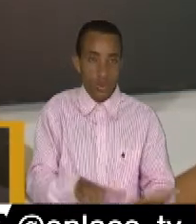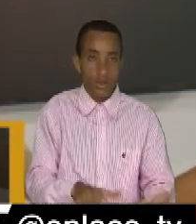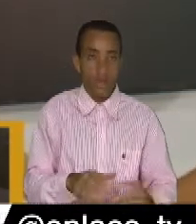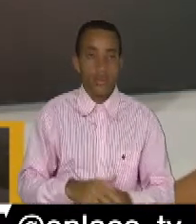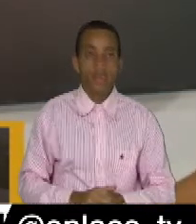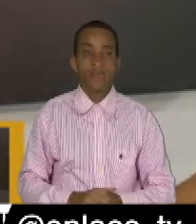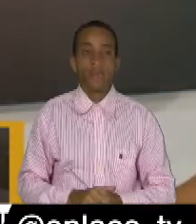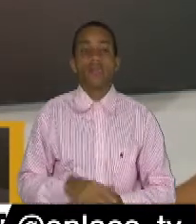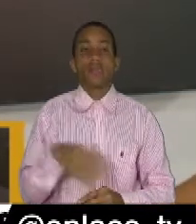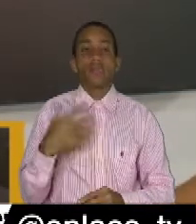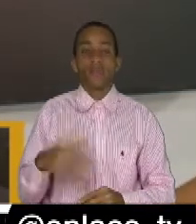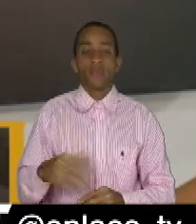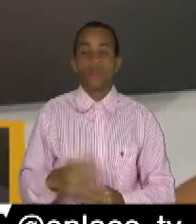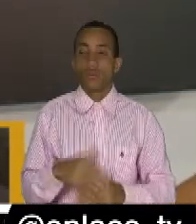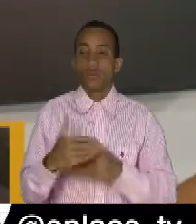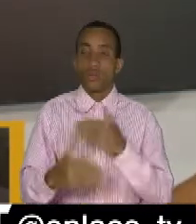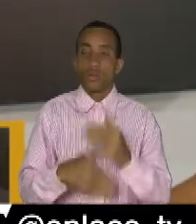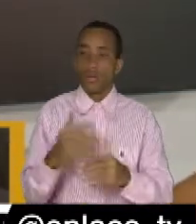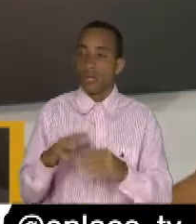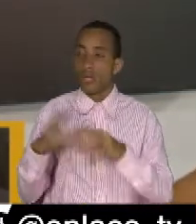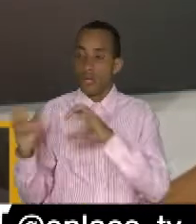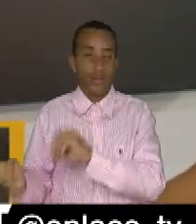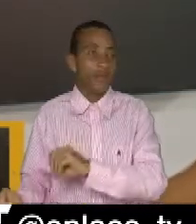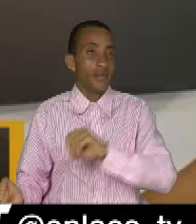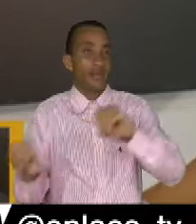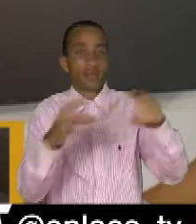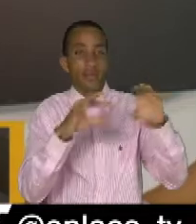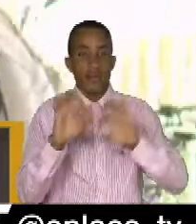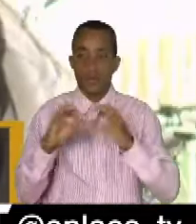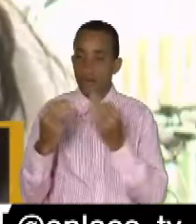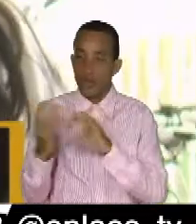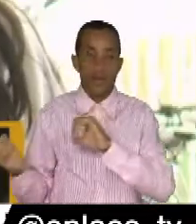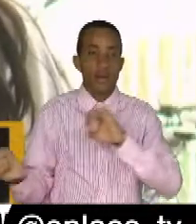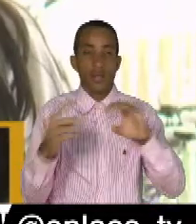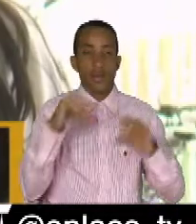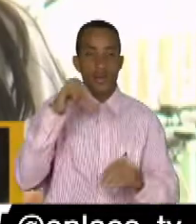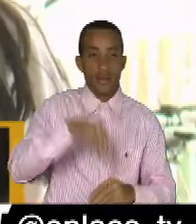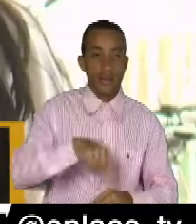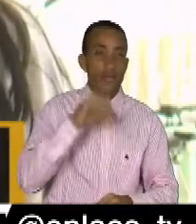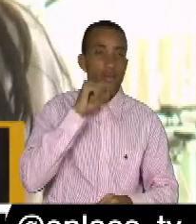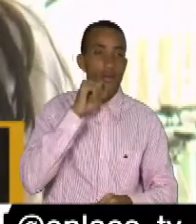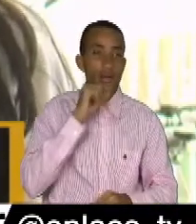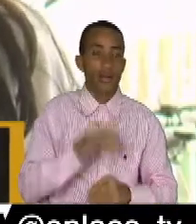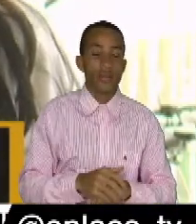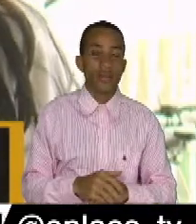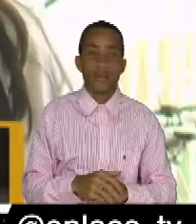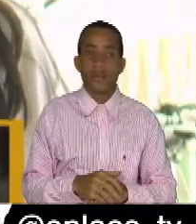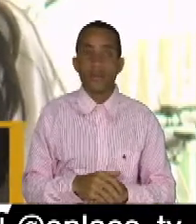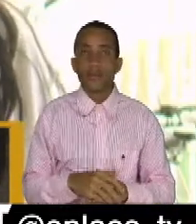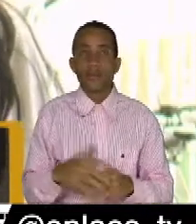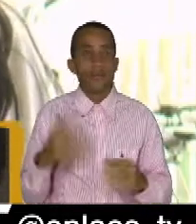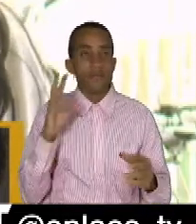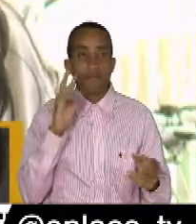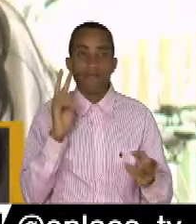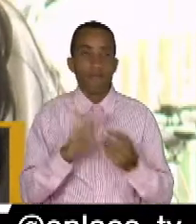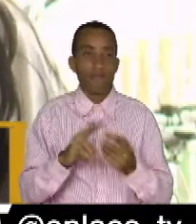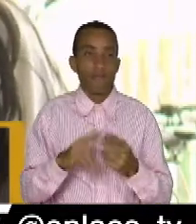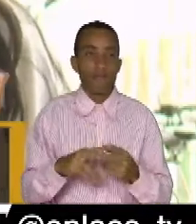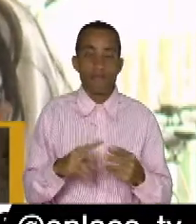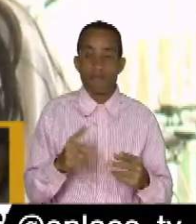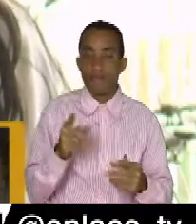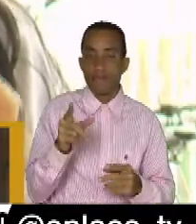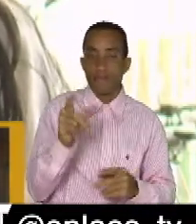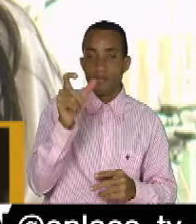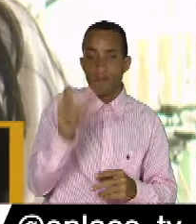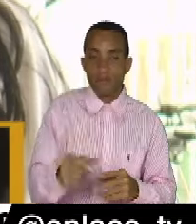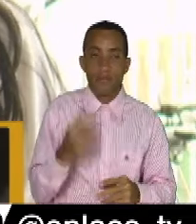se ha desatado una ola de desplazamientos forzados del municipio a Barranca Bermeja. Hasta el momento se desconoce entonces qué va a pasar con esta familia, con el